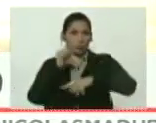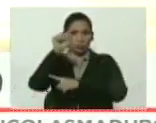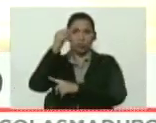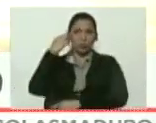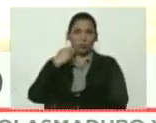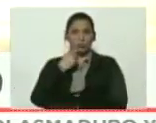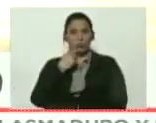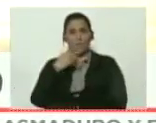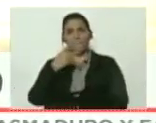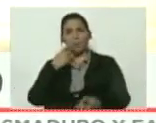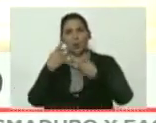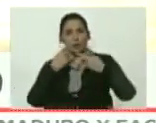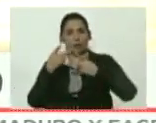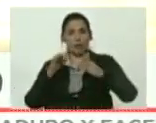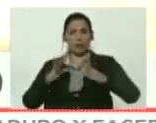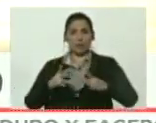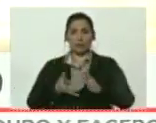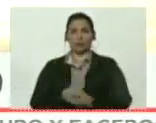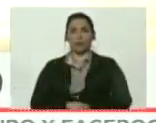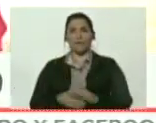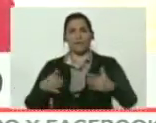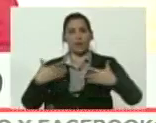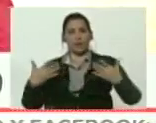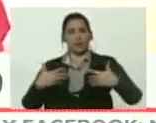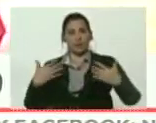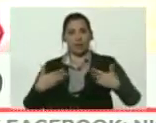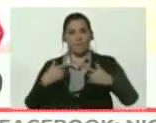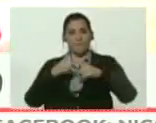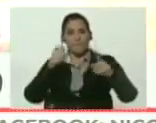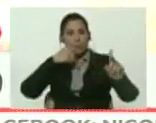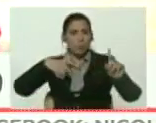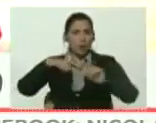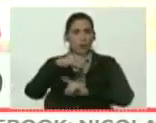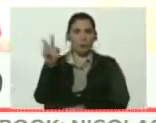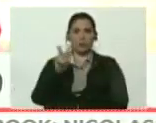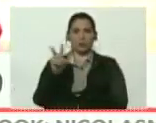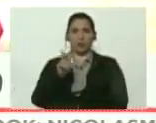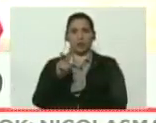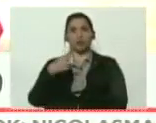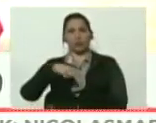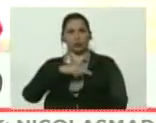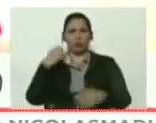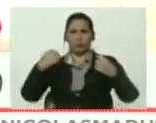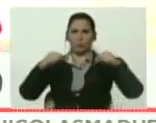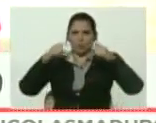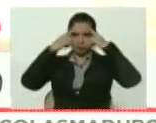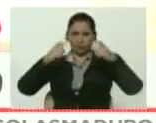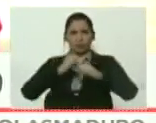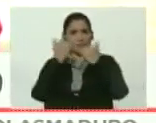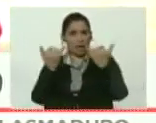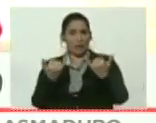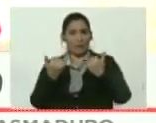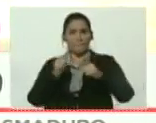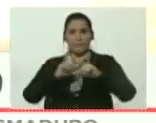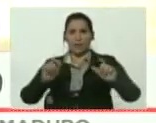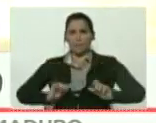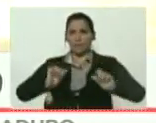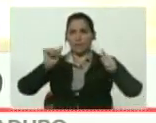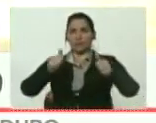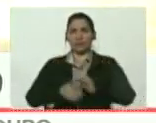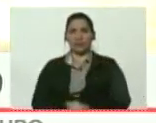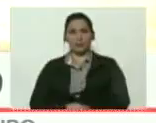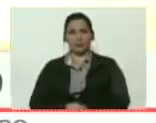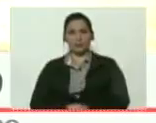las políticas de recreación, de felicidad para el pueblo venezolano. Así que estamos preparados ya, presidente, para que arranque